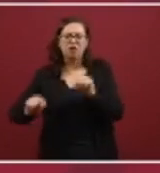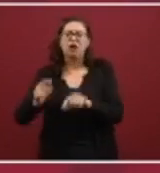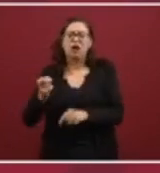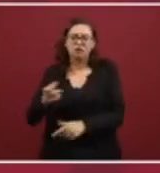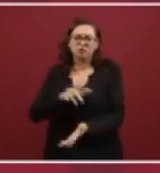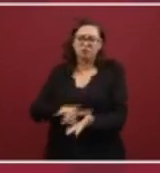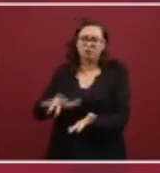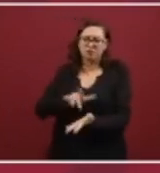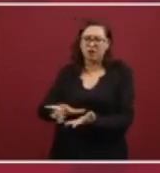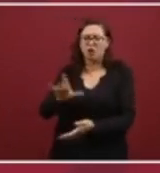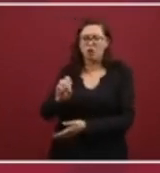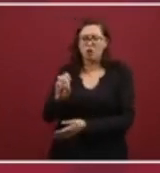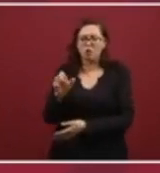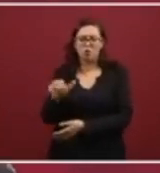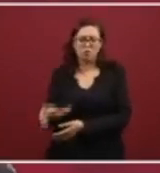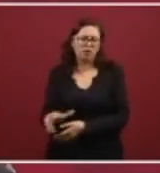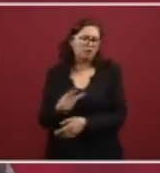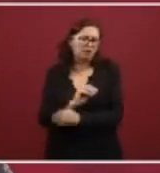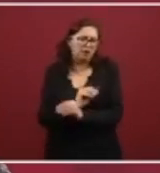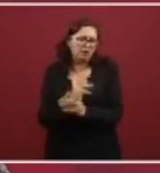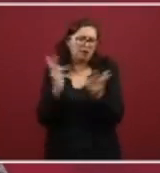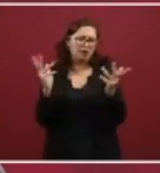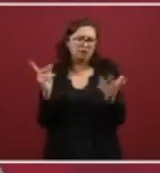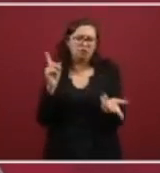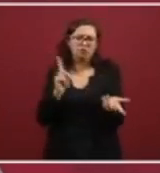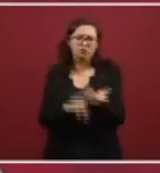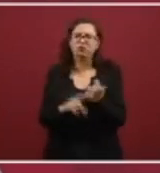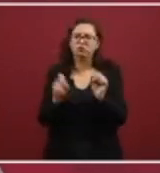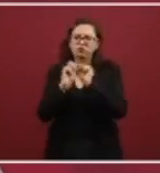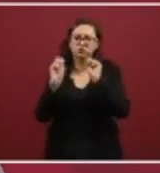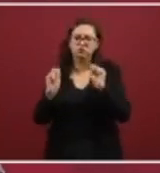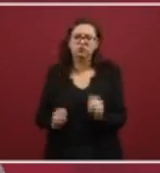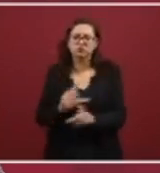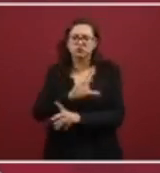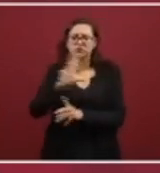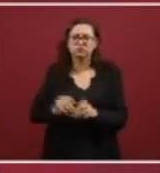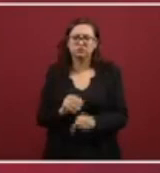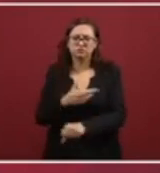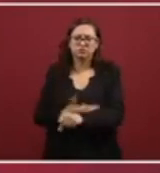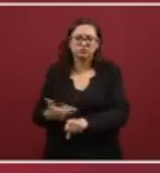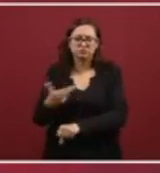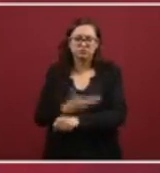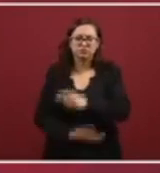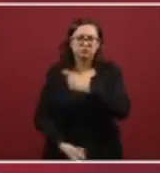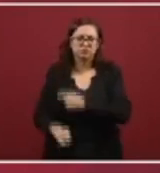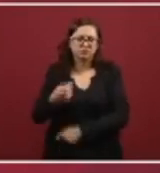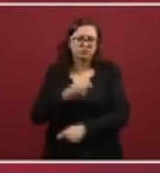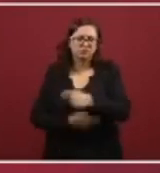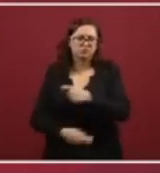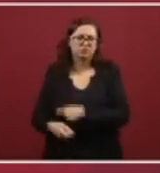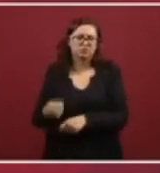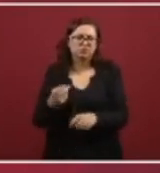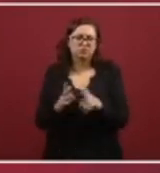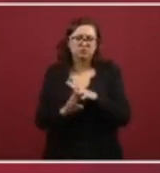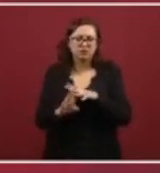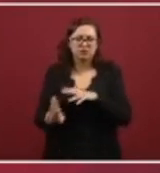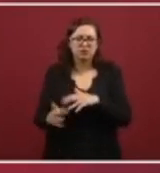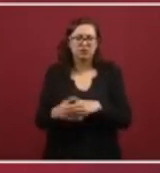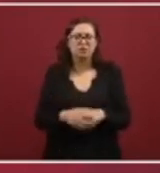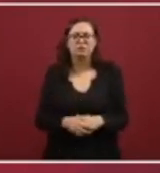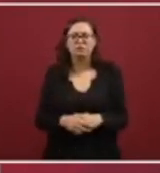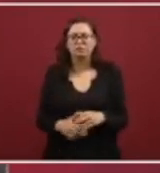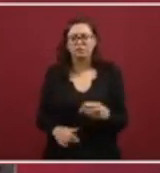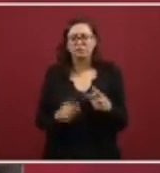apoyar a la Comar. Es parte del sistema integral de gestión migratoria, la Comar. Las